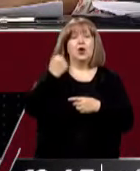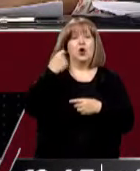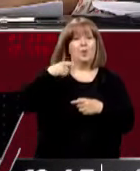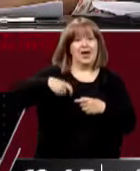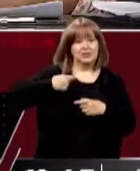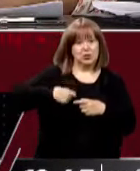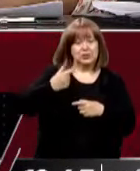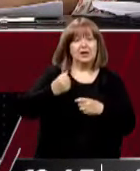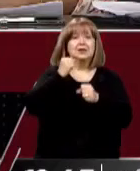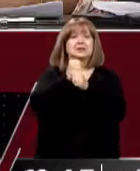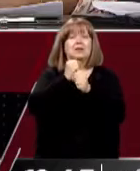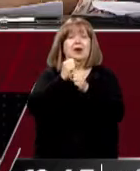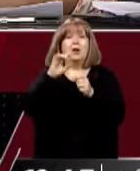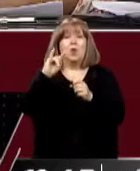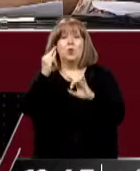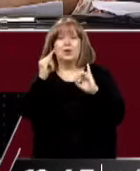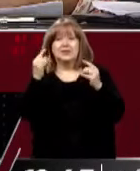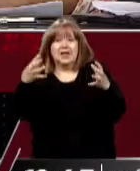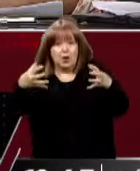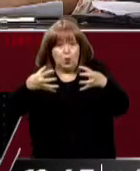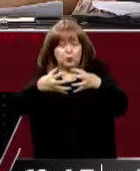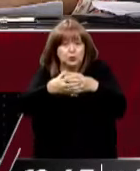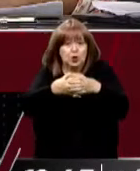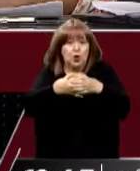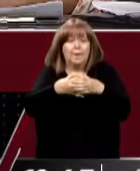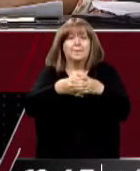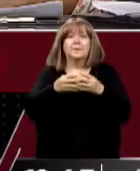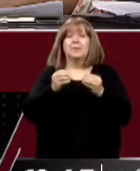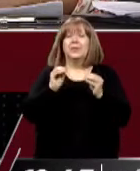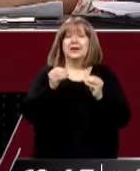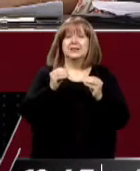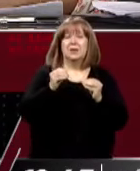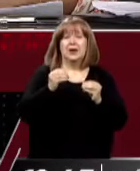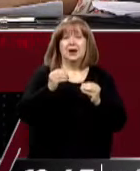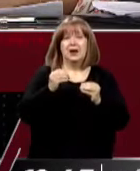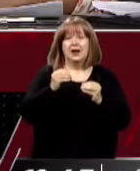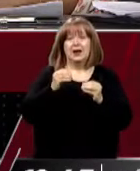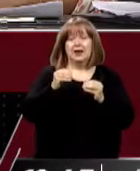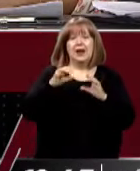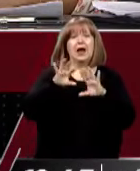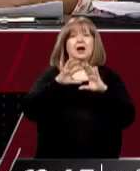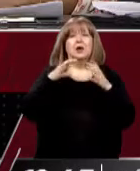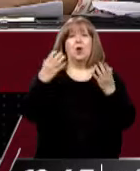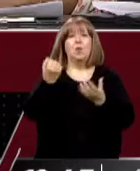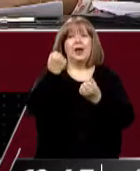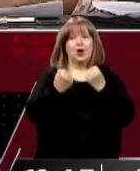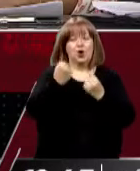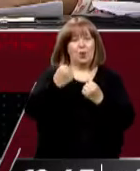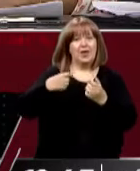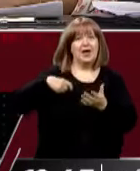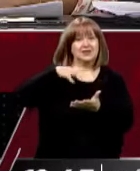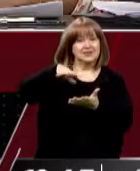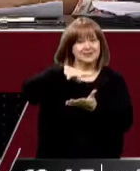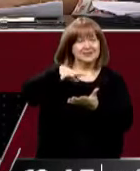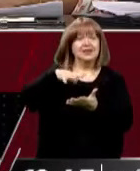con distintas universidades para profundizar la economía comunitaria indígena, que tiene que ver con un aspecto también de la economía de los